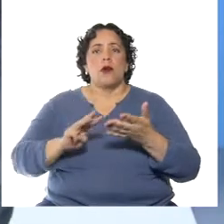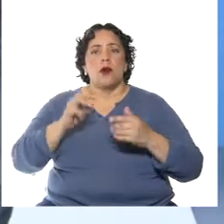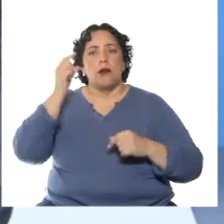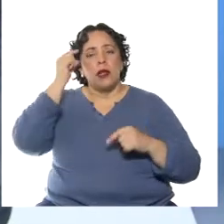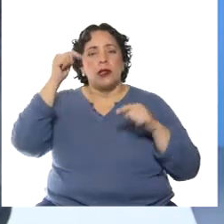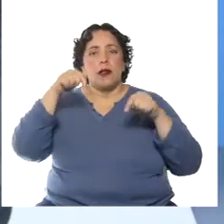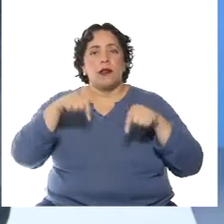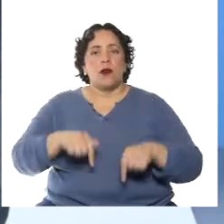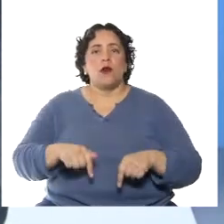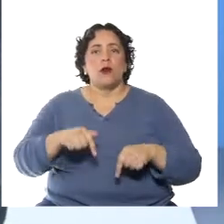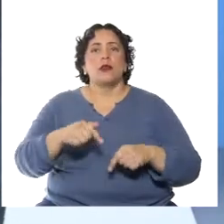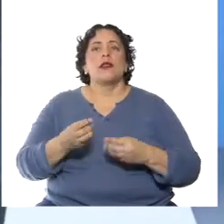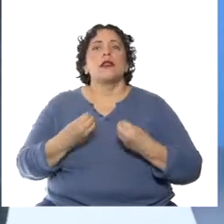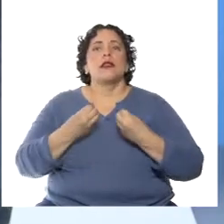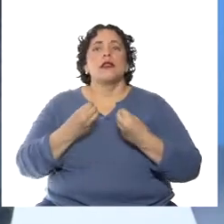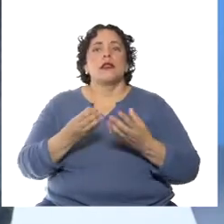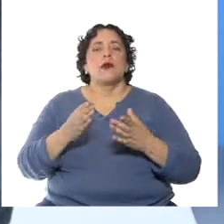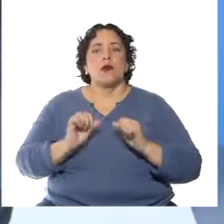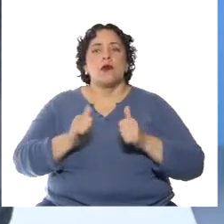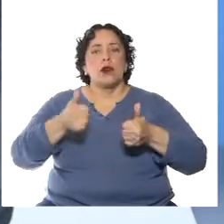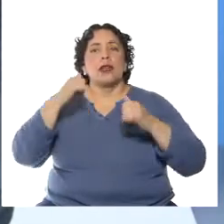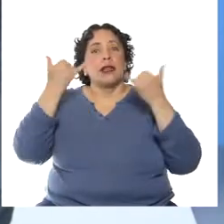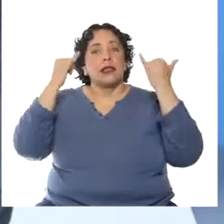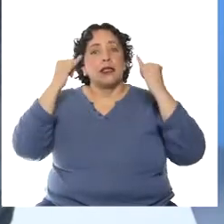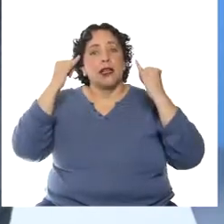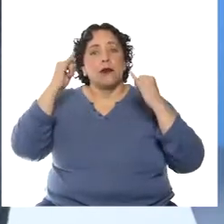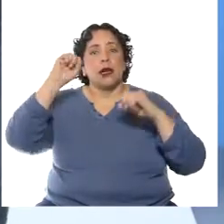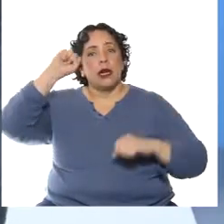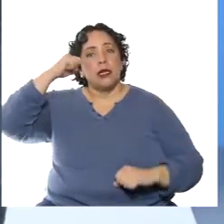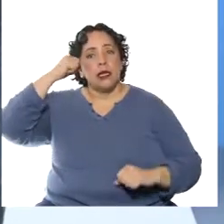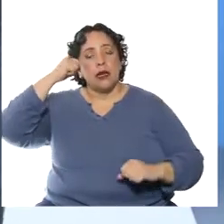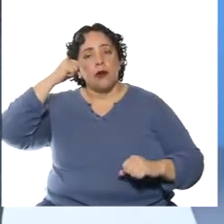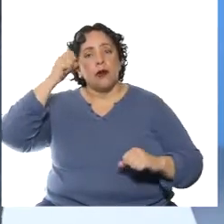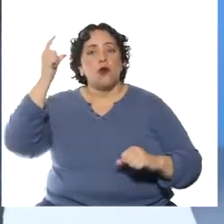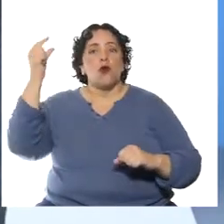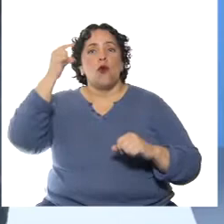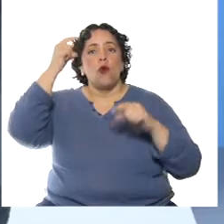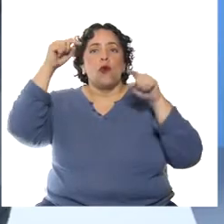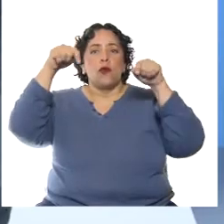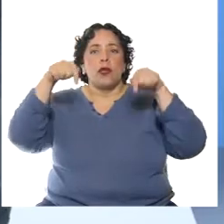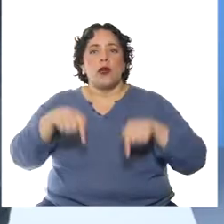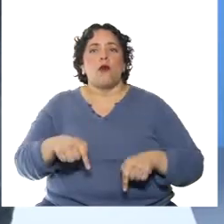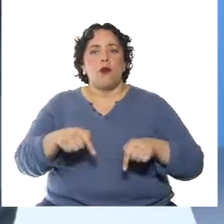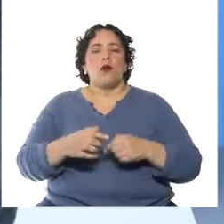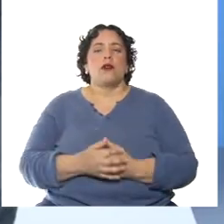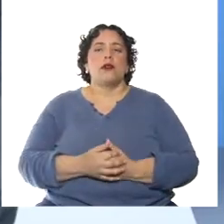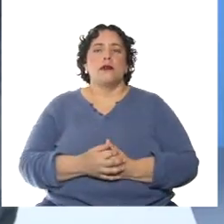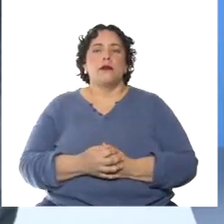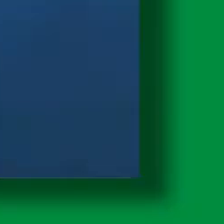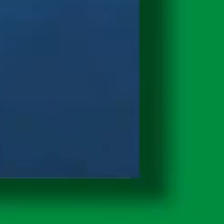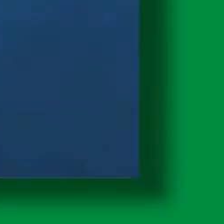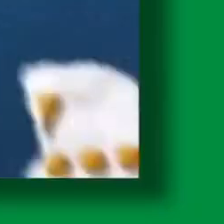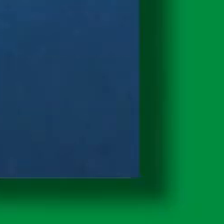programa el día de hoy, le damos inicio con que se celebra, que se recuerda o que se conmemora un día como